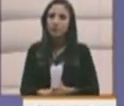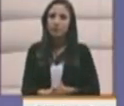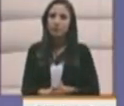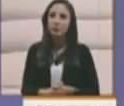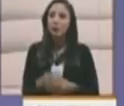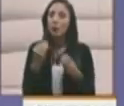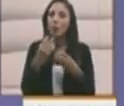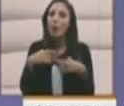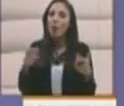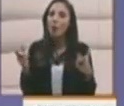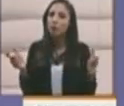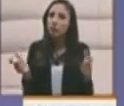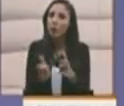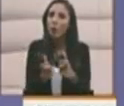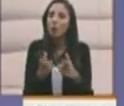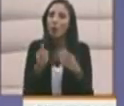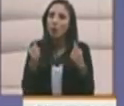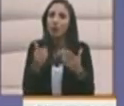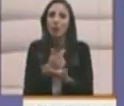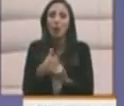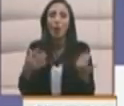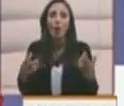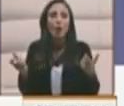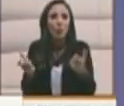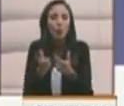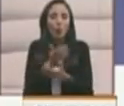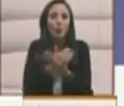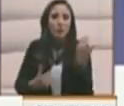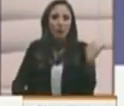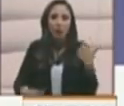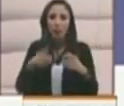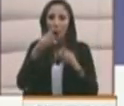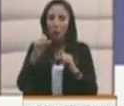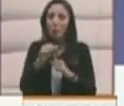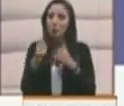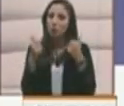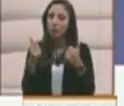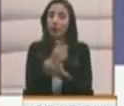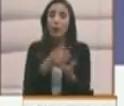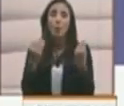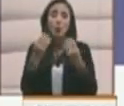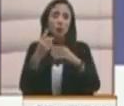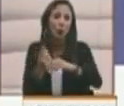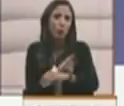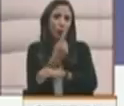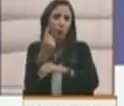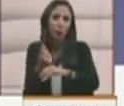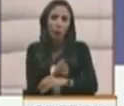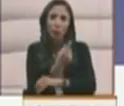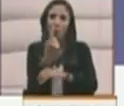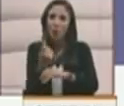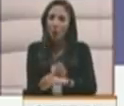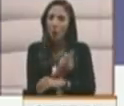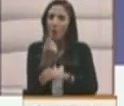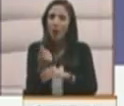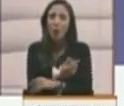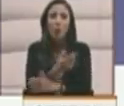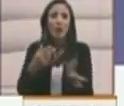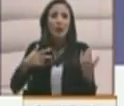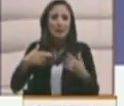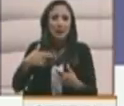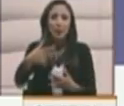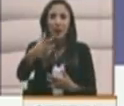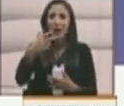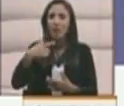habernos reunido, habernos dado ese abrazo con el presidente Nicolás después de largas meses de lucha y años,